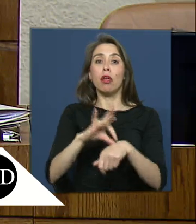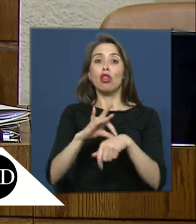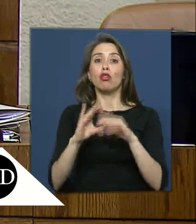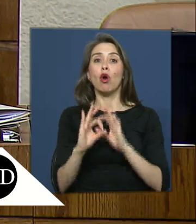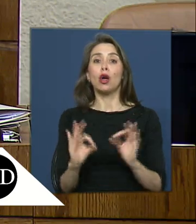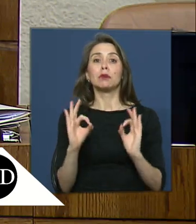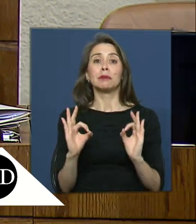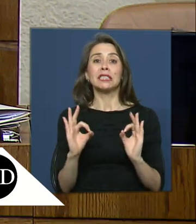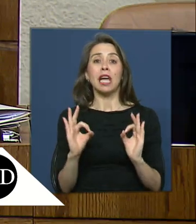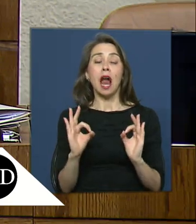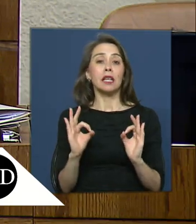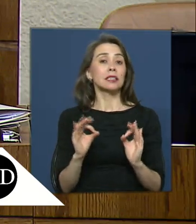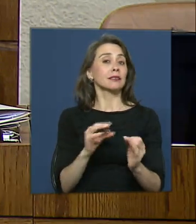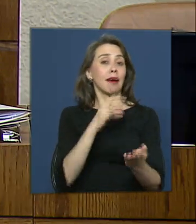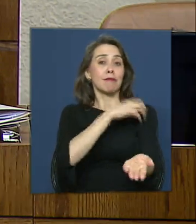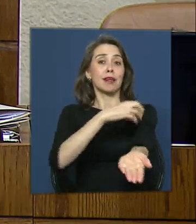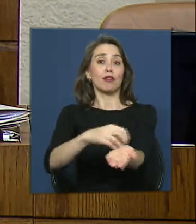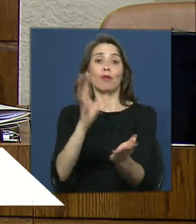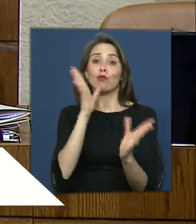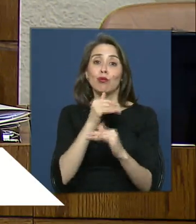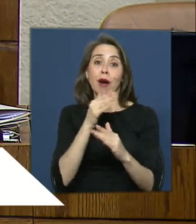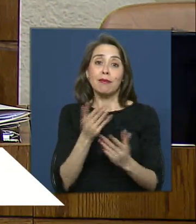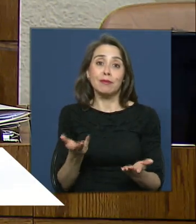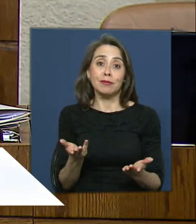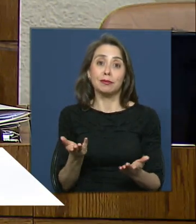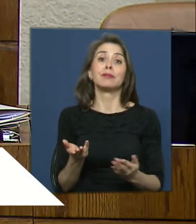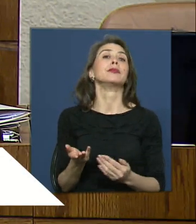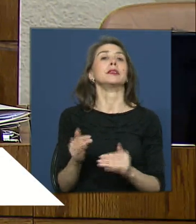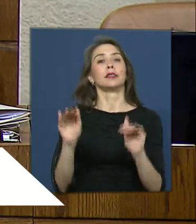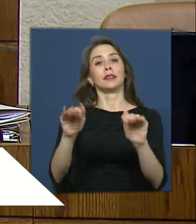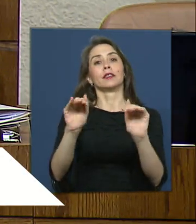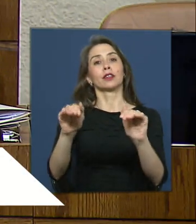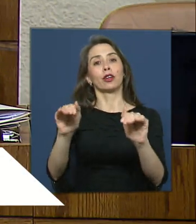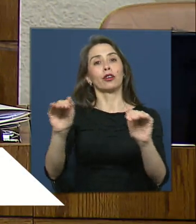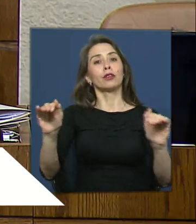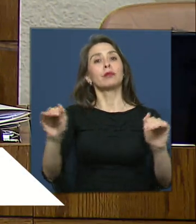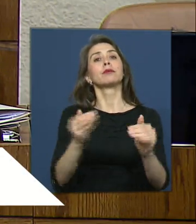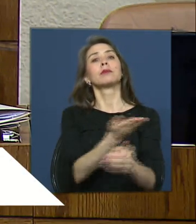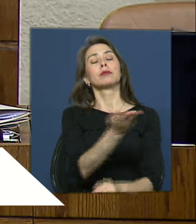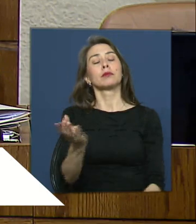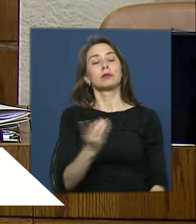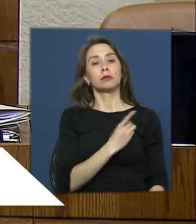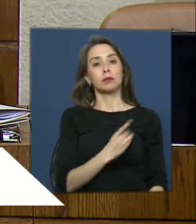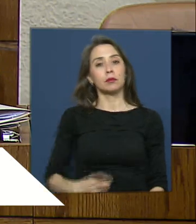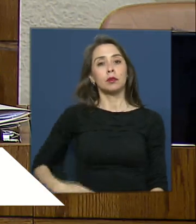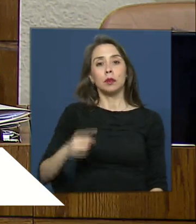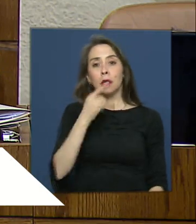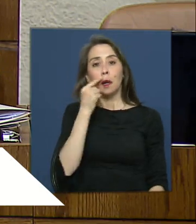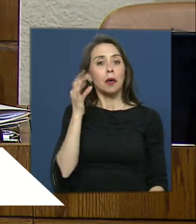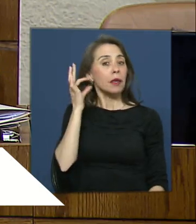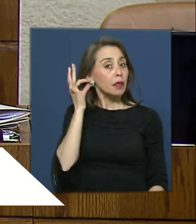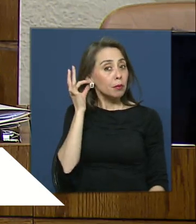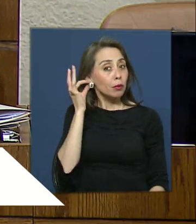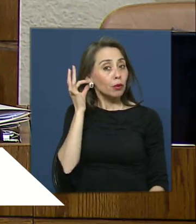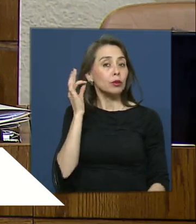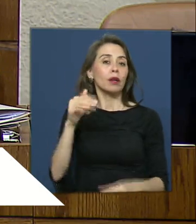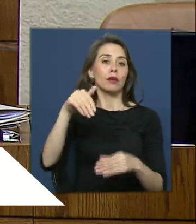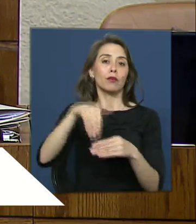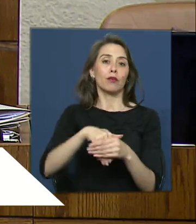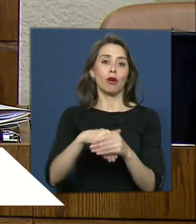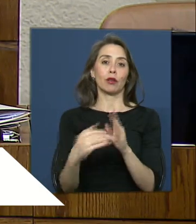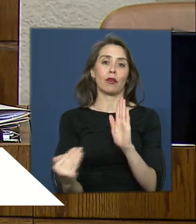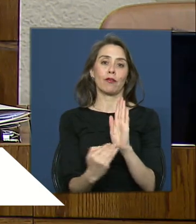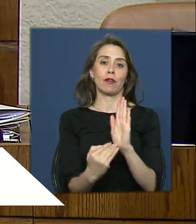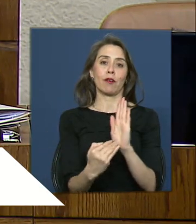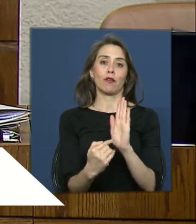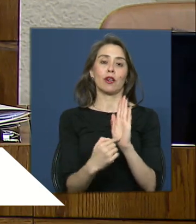tenemos en las regiones. Por eso, invitar a los colegas parlamentarios y parlamentarias que podamos votar favorablemente